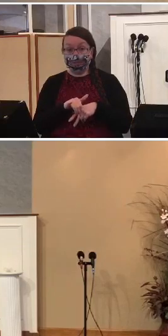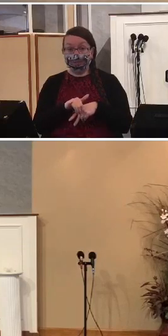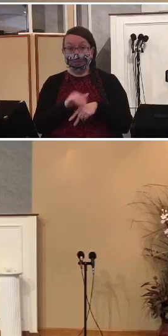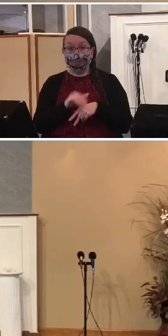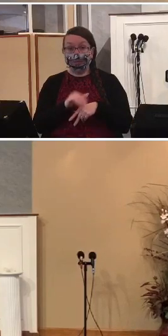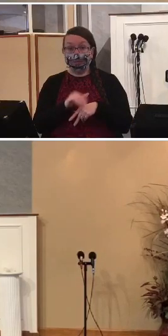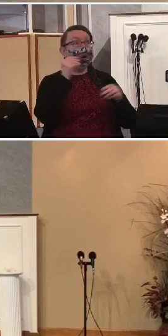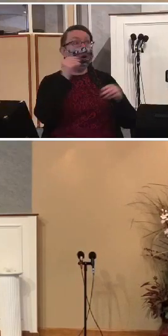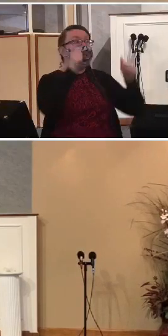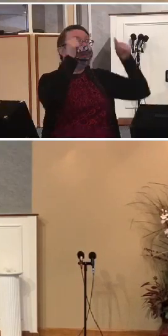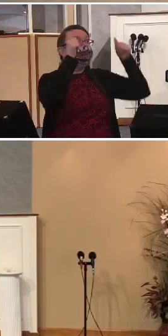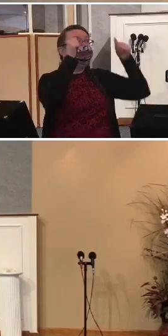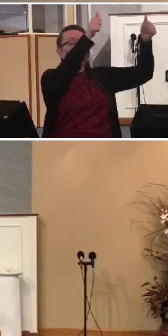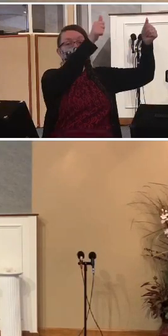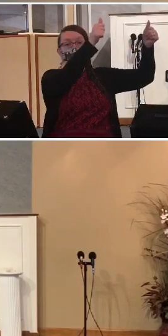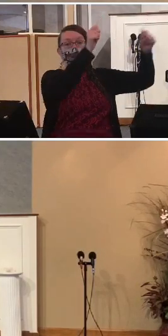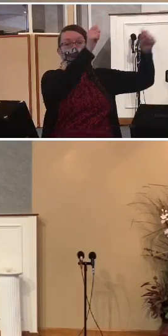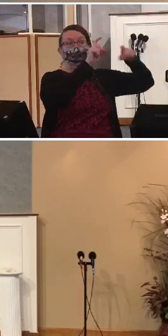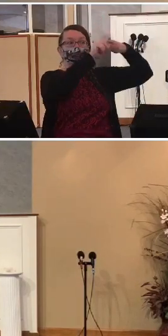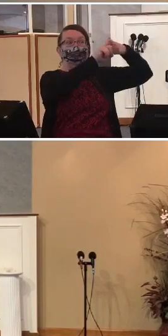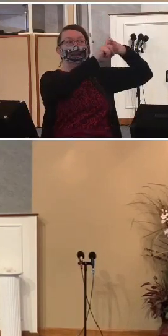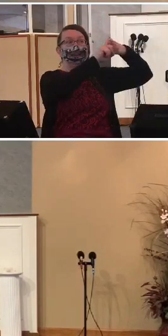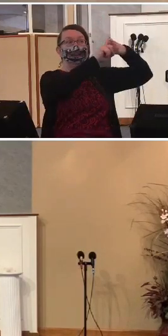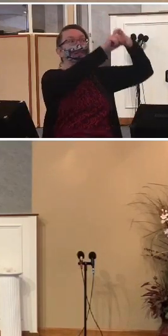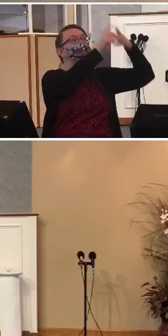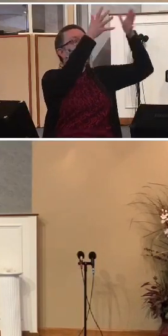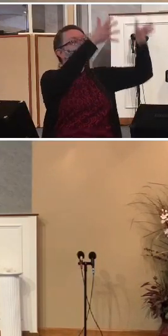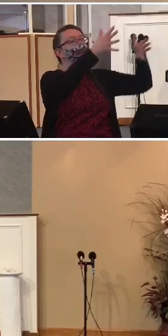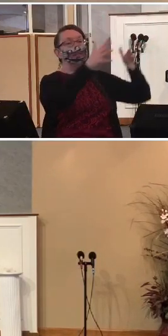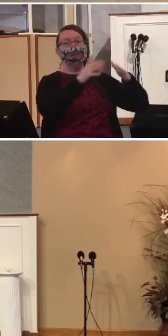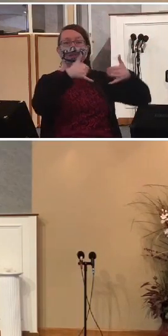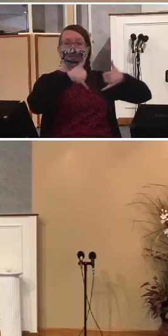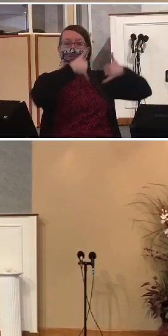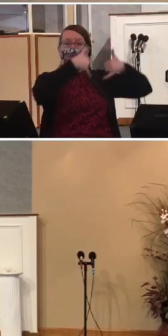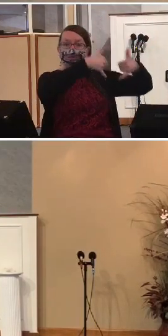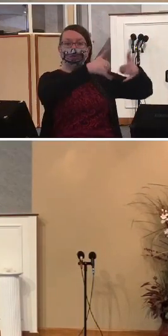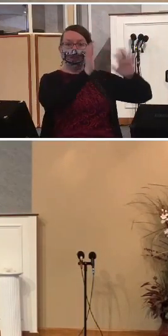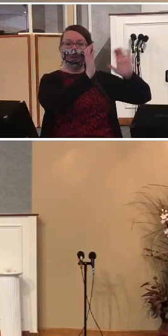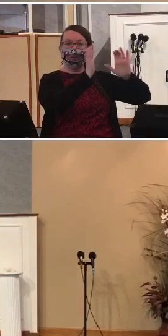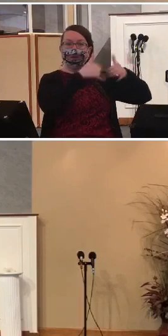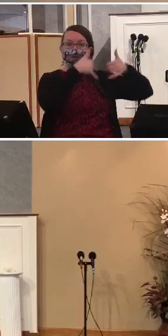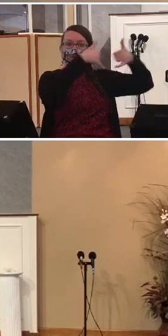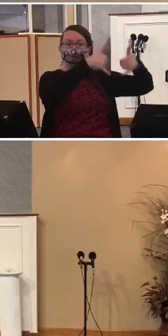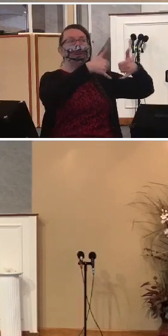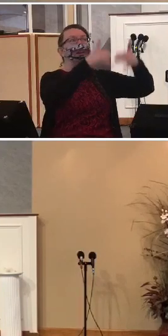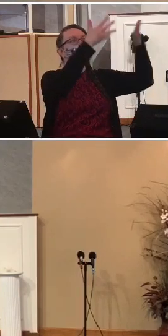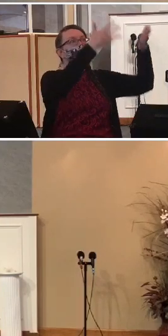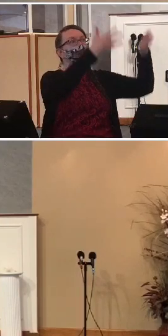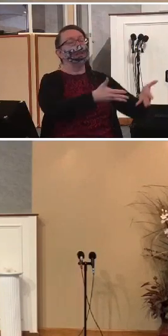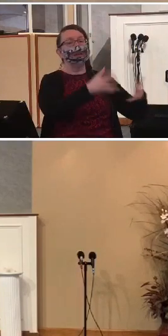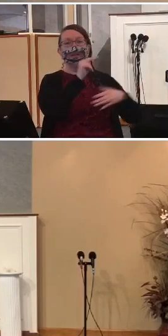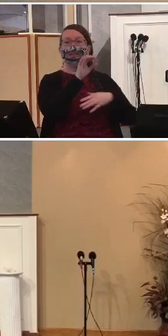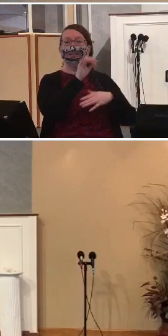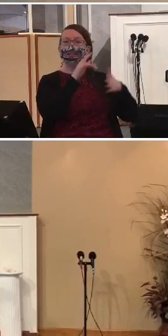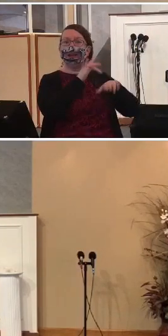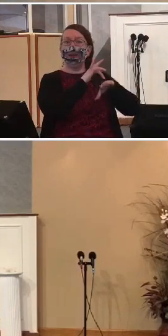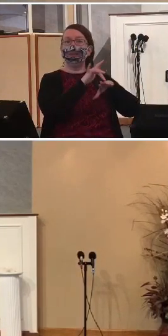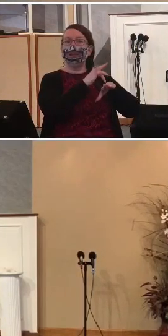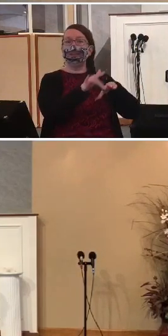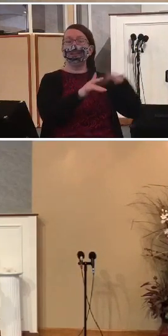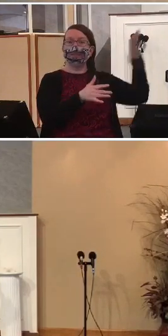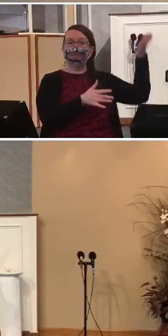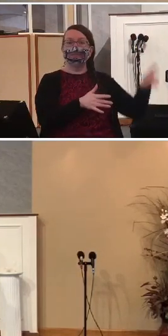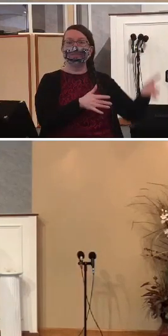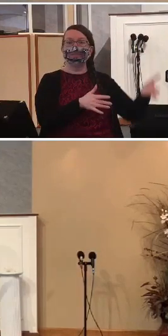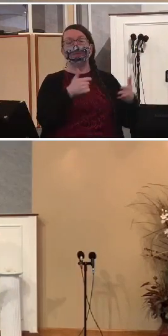llevarlo a nuestras casas y lo vamos a colgar en una pared como un trofeo de que tenemos una red vacía y que no hemos sido efectivos para